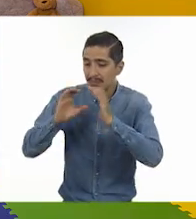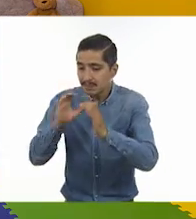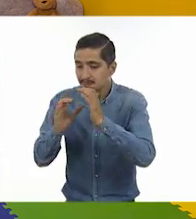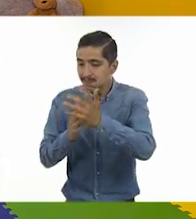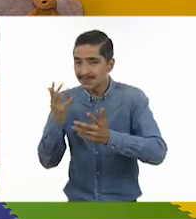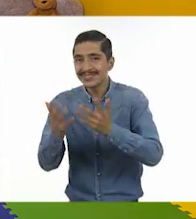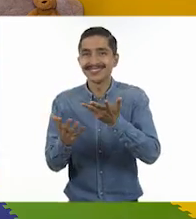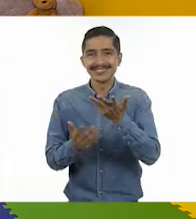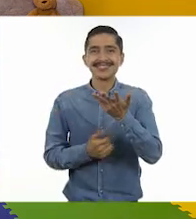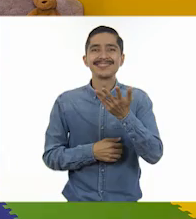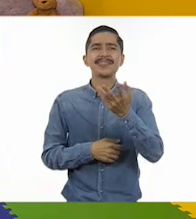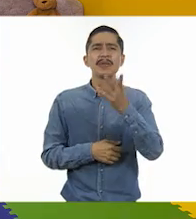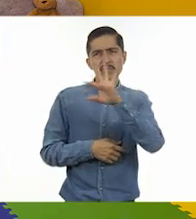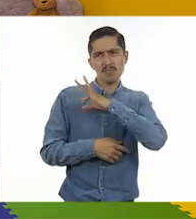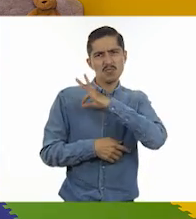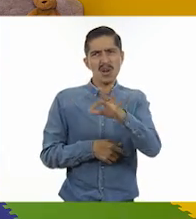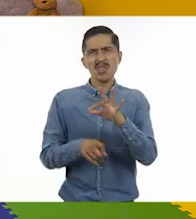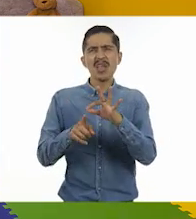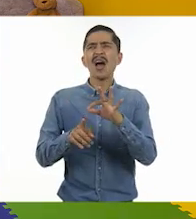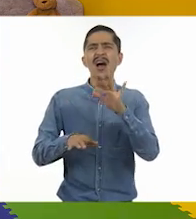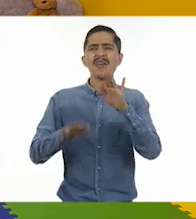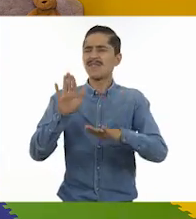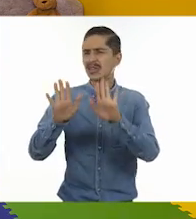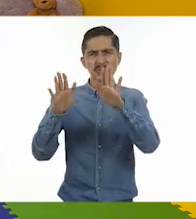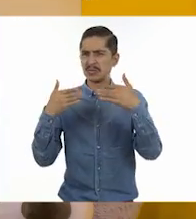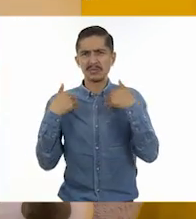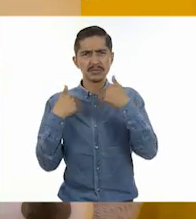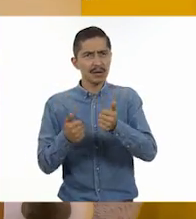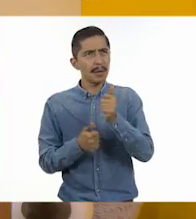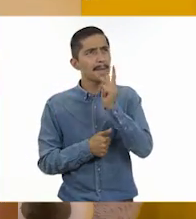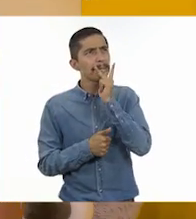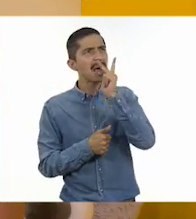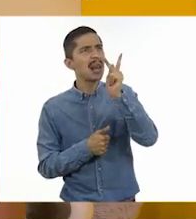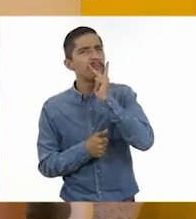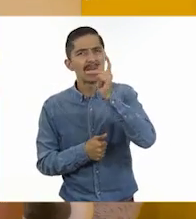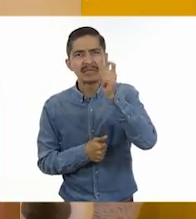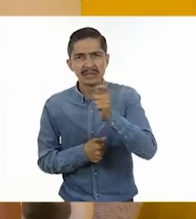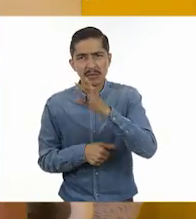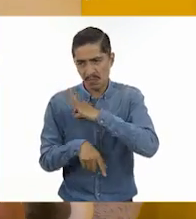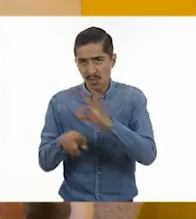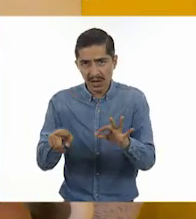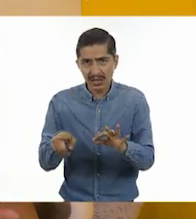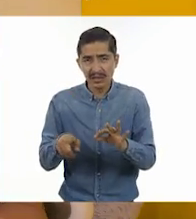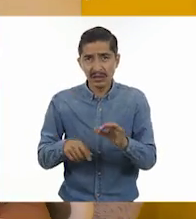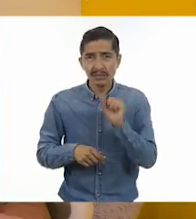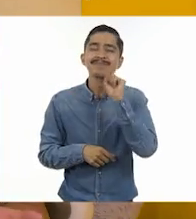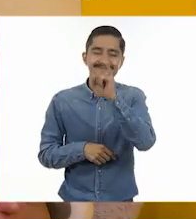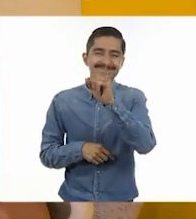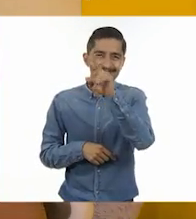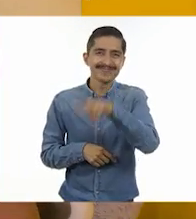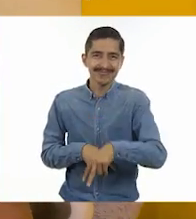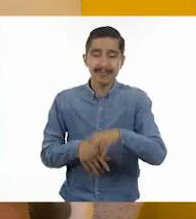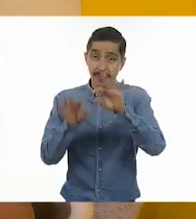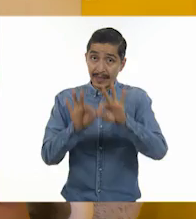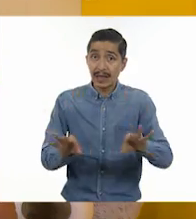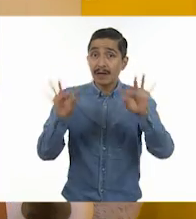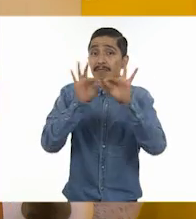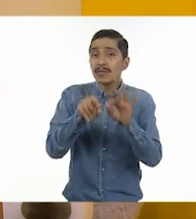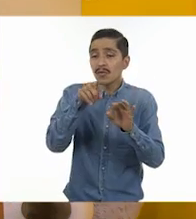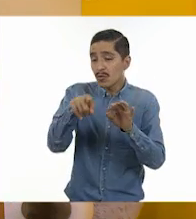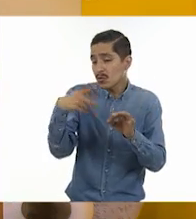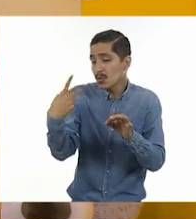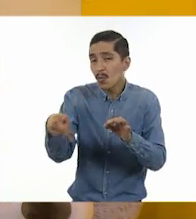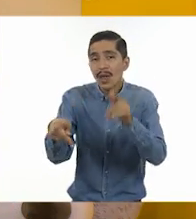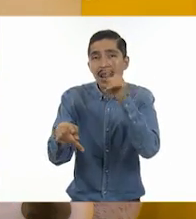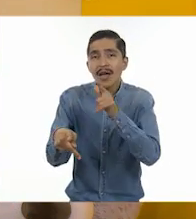¿Puede ser que no comprendamos las palabras? Sí, lo importante es adaptarse a su